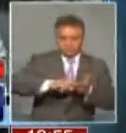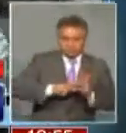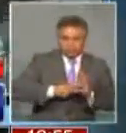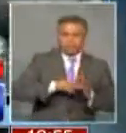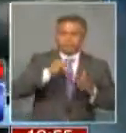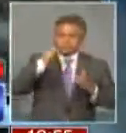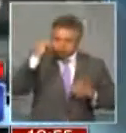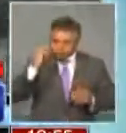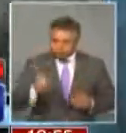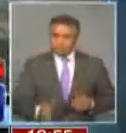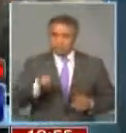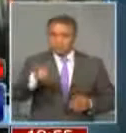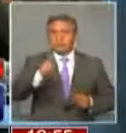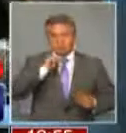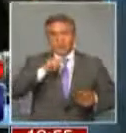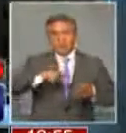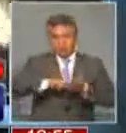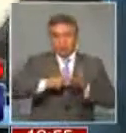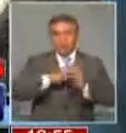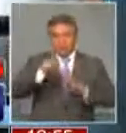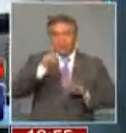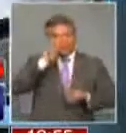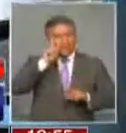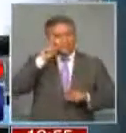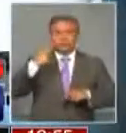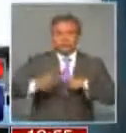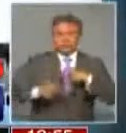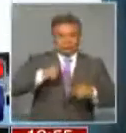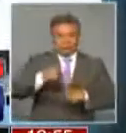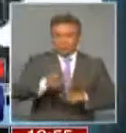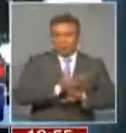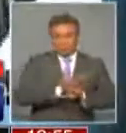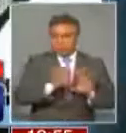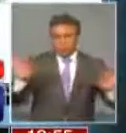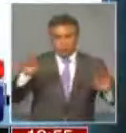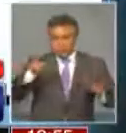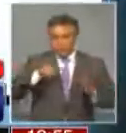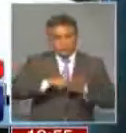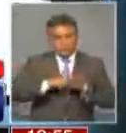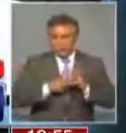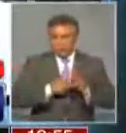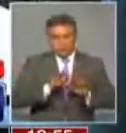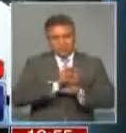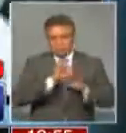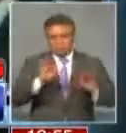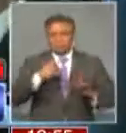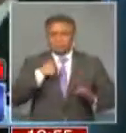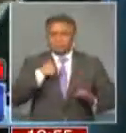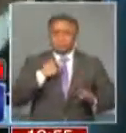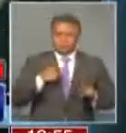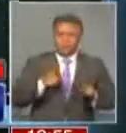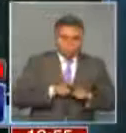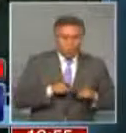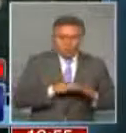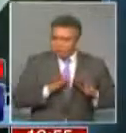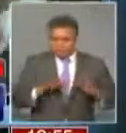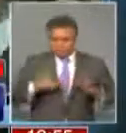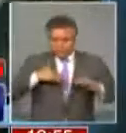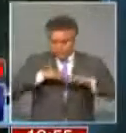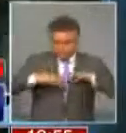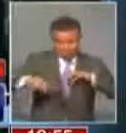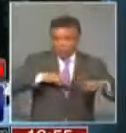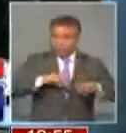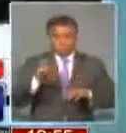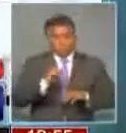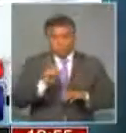enfrentando problemas desde que se creó en su historia y nunca hemos tenido el problema de dividirnos. Por el contrario,